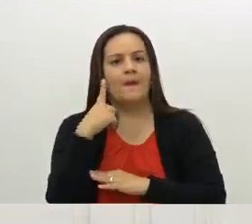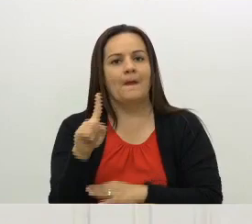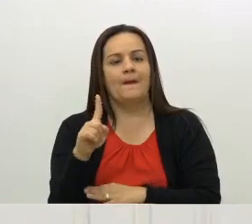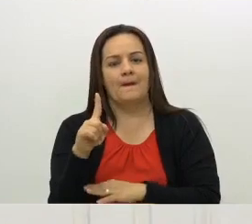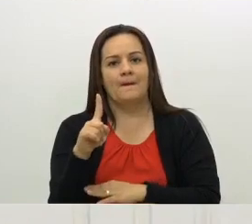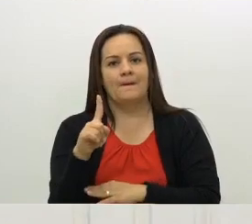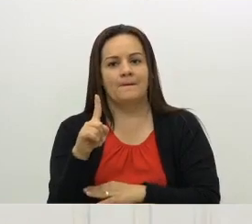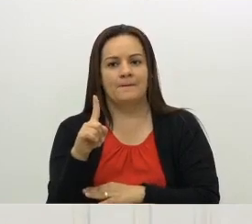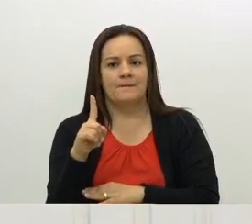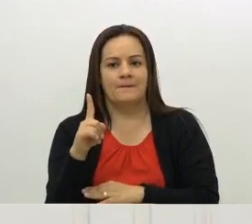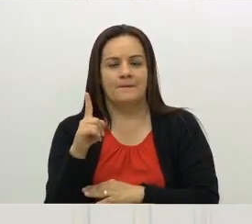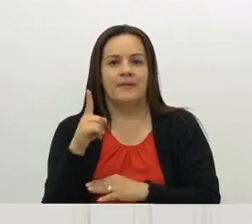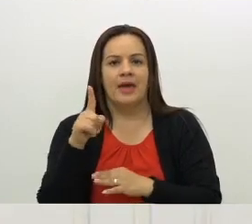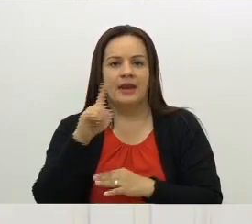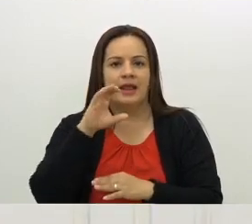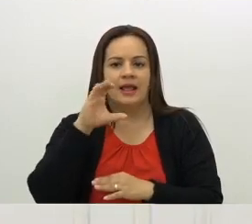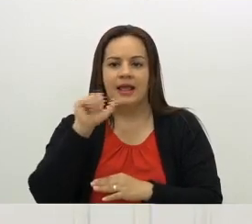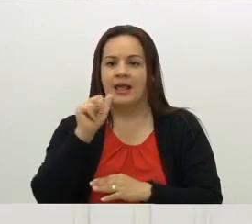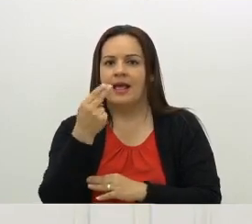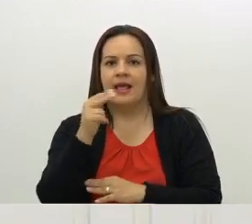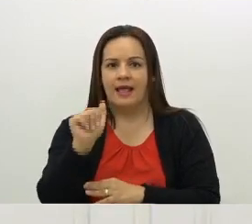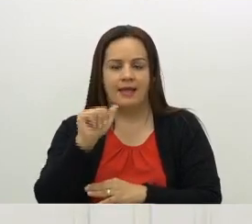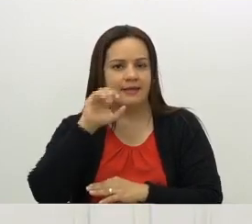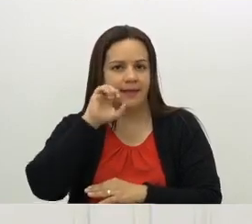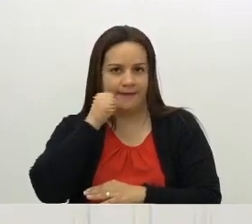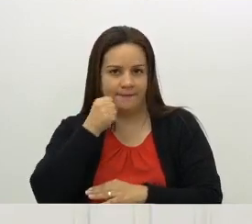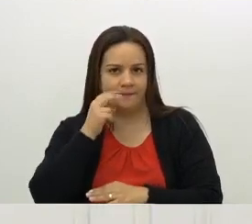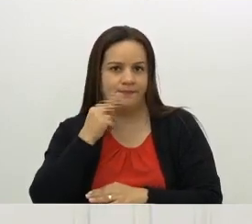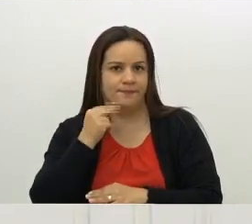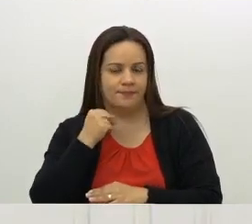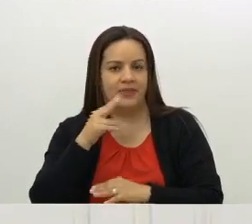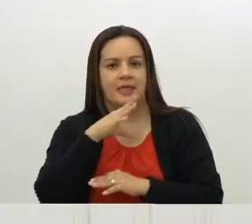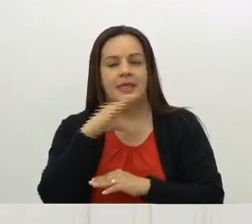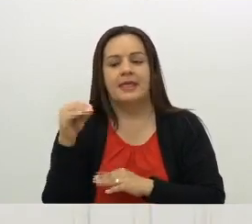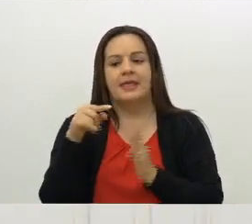de caña y esa capacidad para moler esa cantidad.